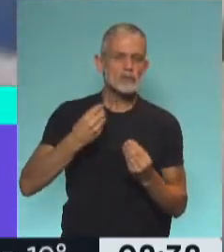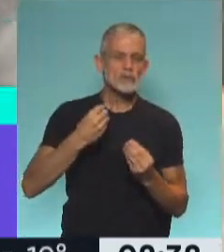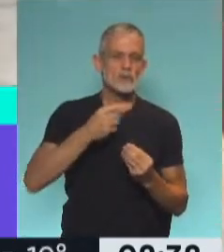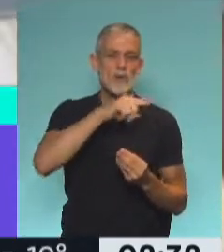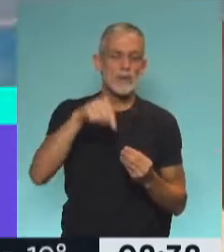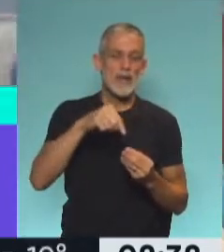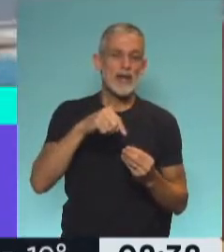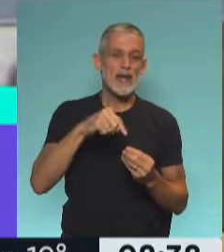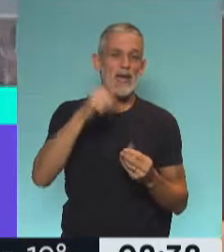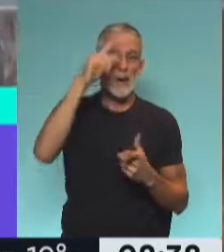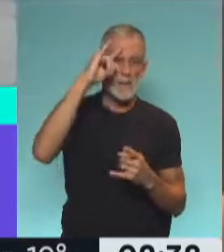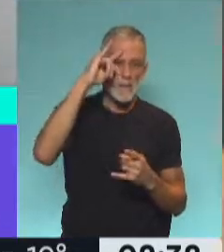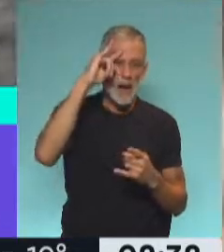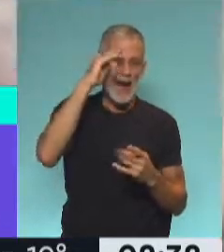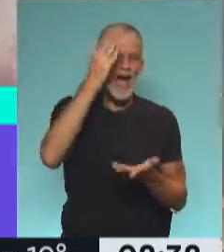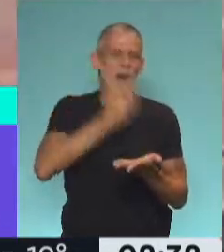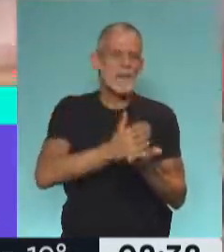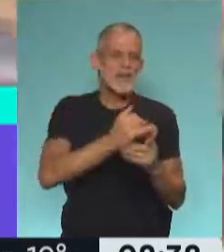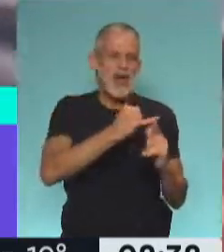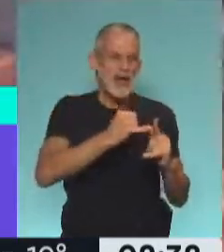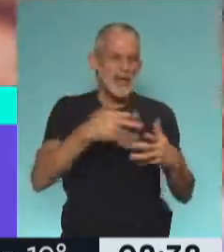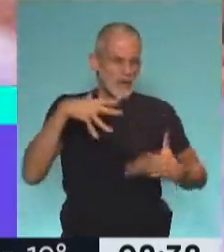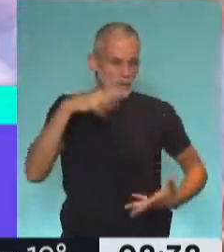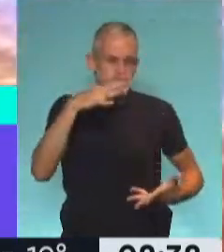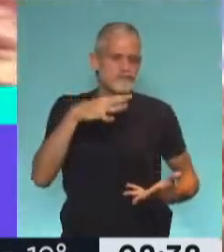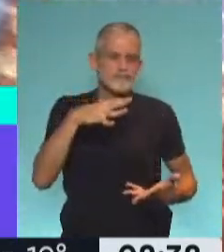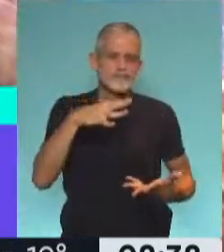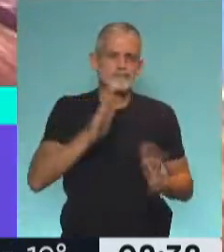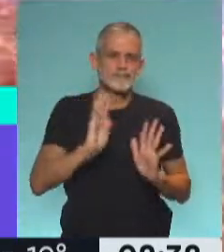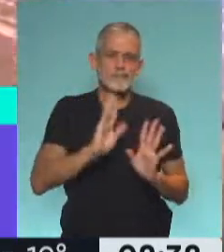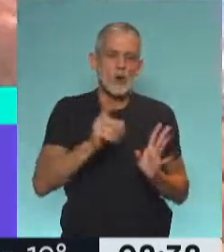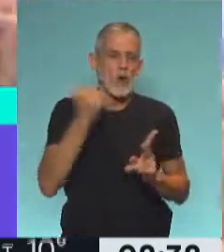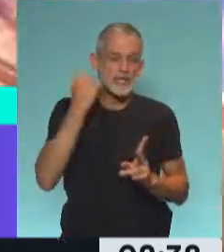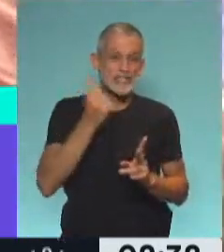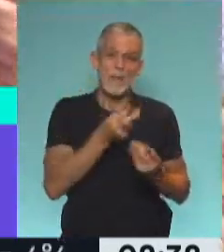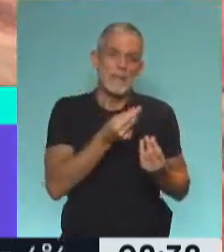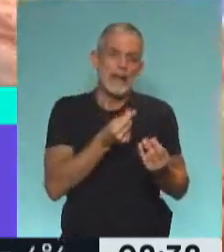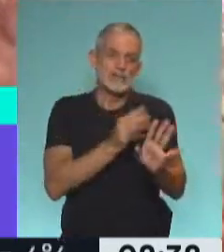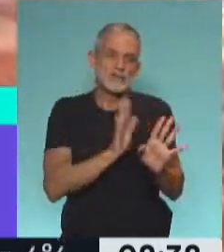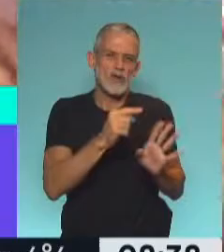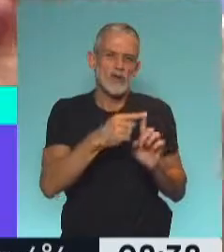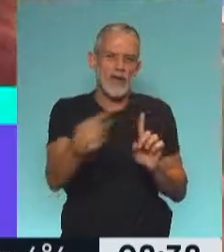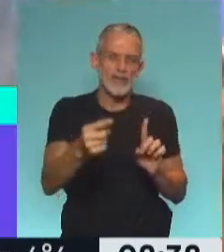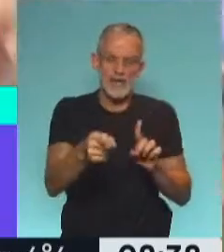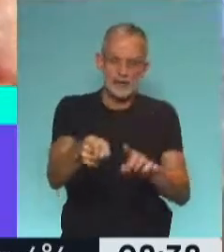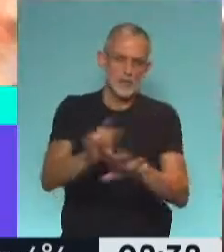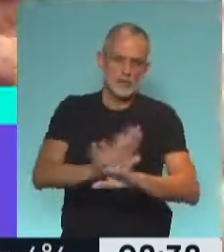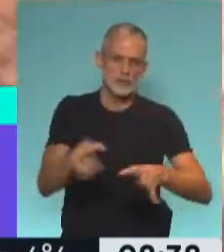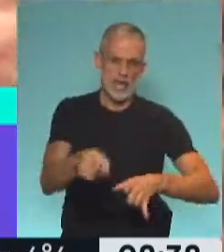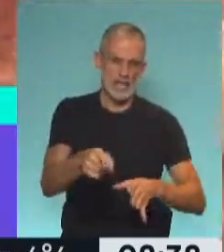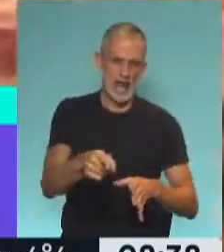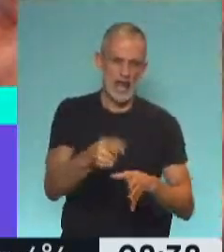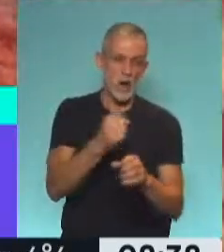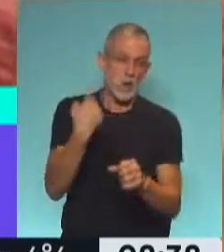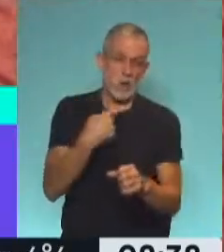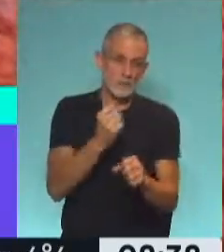las medias reses, vienen los proveedores, vienen a la carnicería y ya viene con un precio. Entonces directamente acá ya tenemos